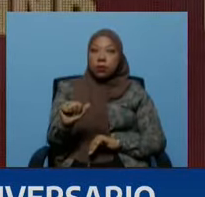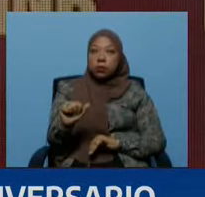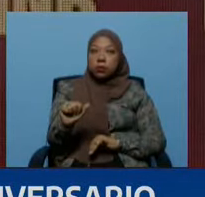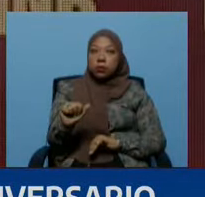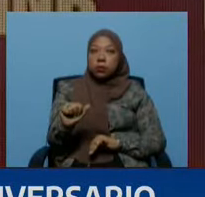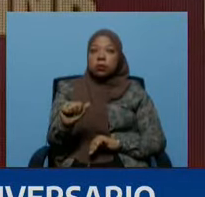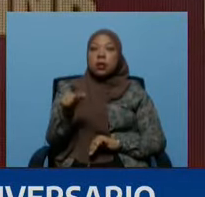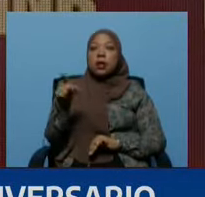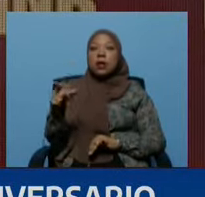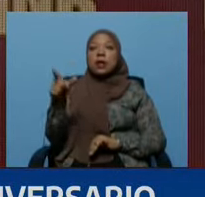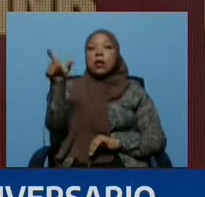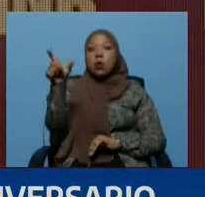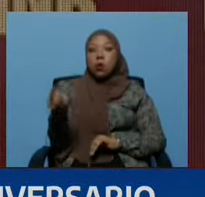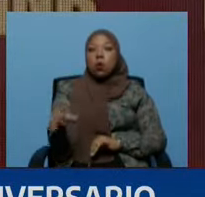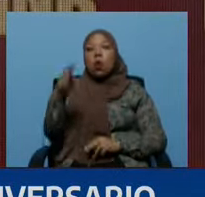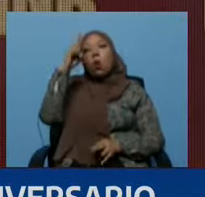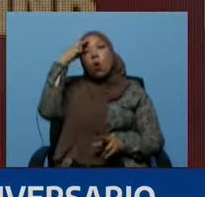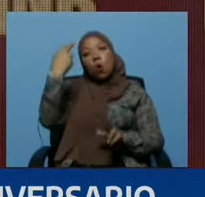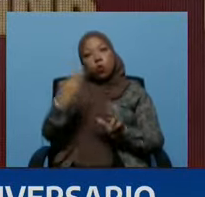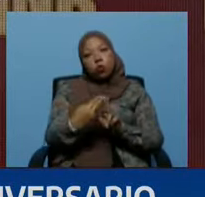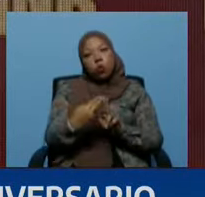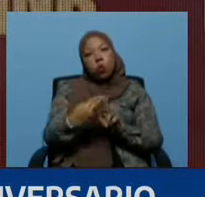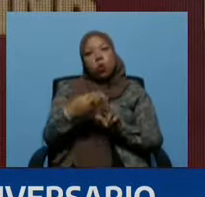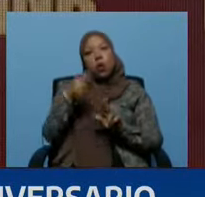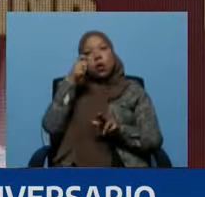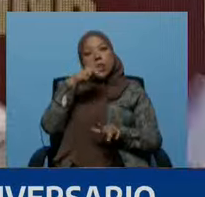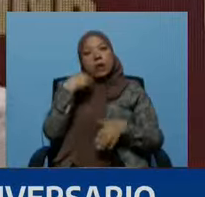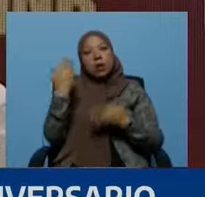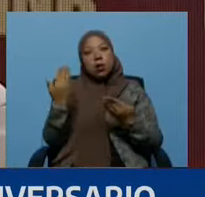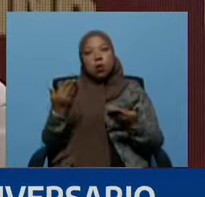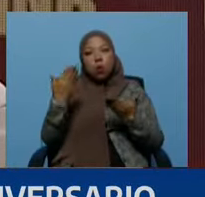Rivero, honor y gloria